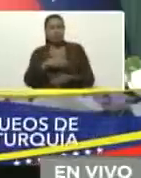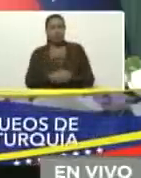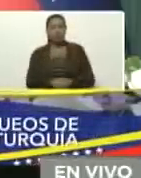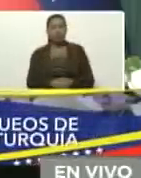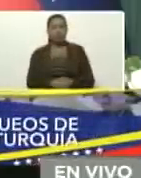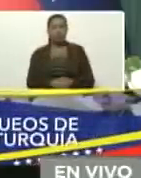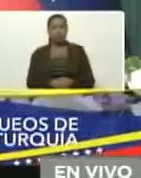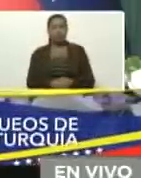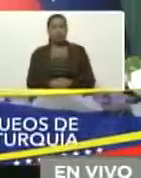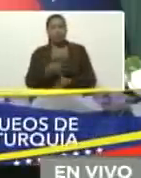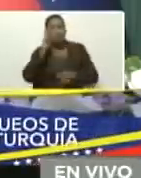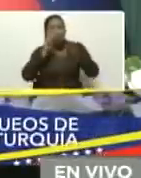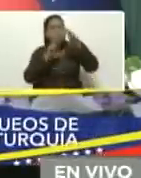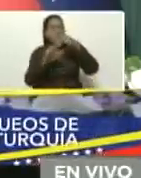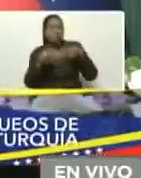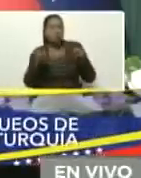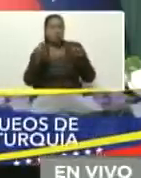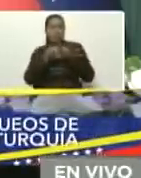lo visualizamos así,